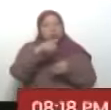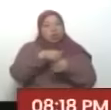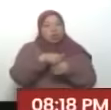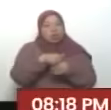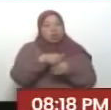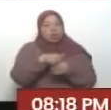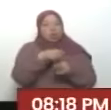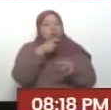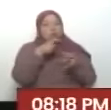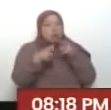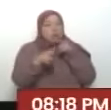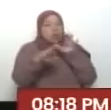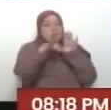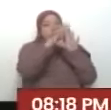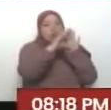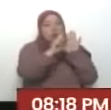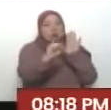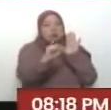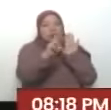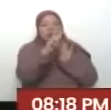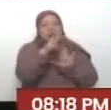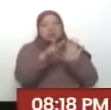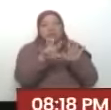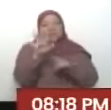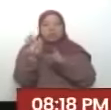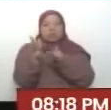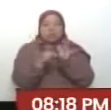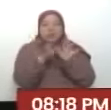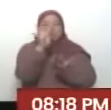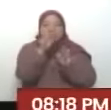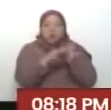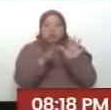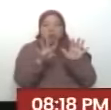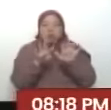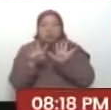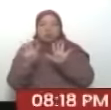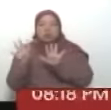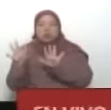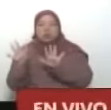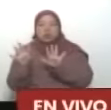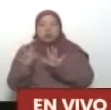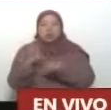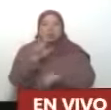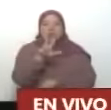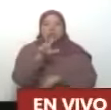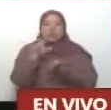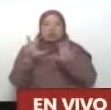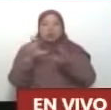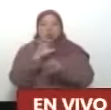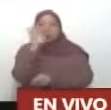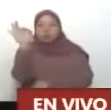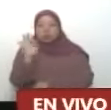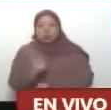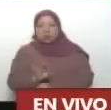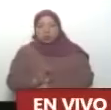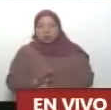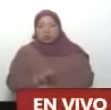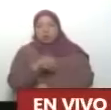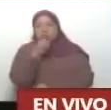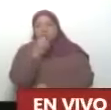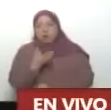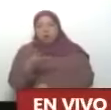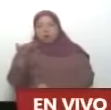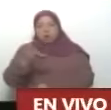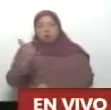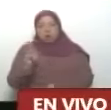consulta para ir a la constituyente, 25 de abril del 99, tuvo una participación del 38%. Buena,